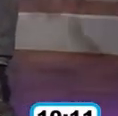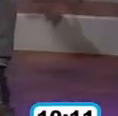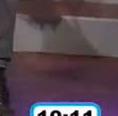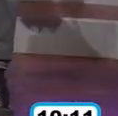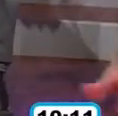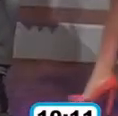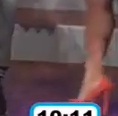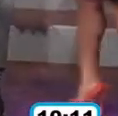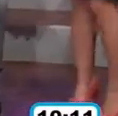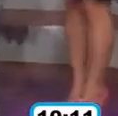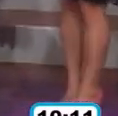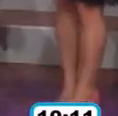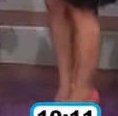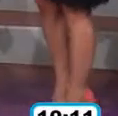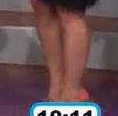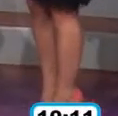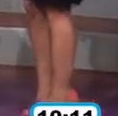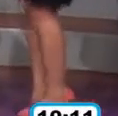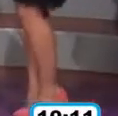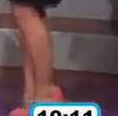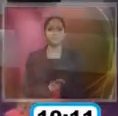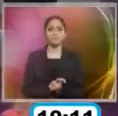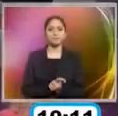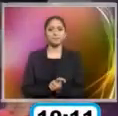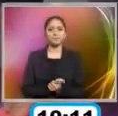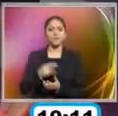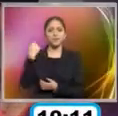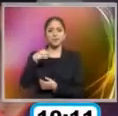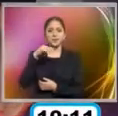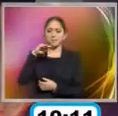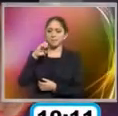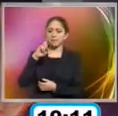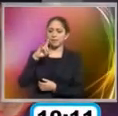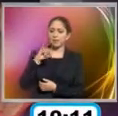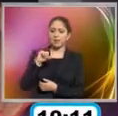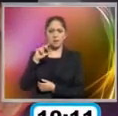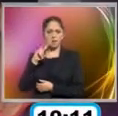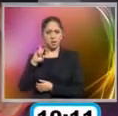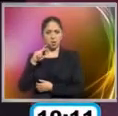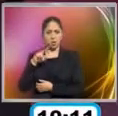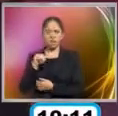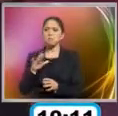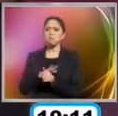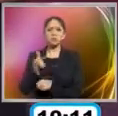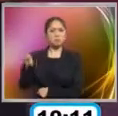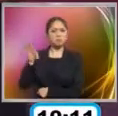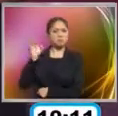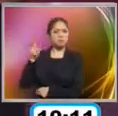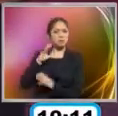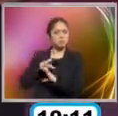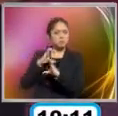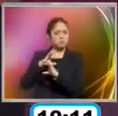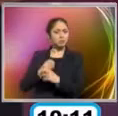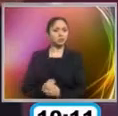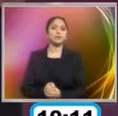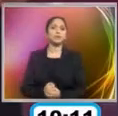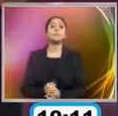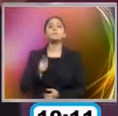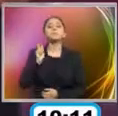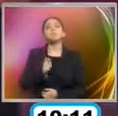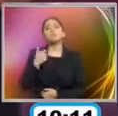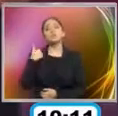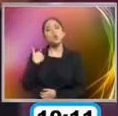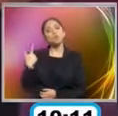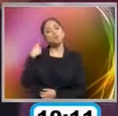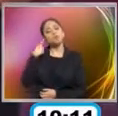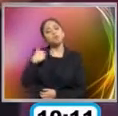bravo. Gracias. Muchas gracias. Media Verónica, ¿por qué eligieron esta canción? Bueno, primero porque es una canción que nos encantaba. A nosotros, una